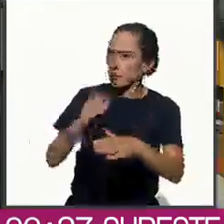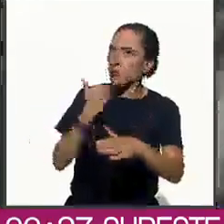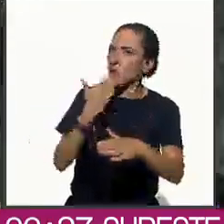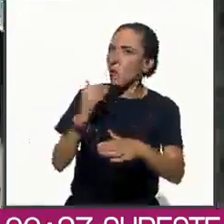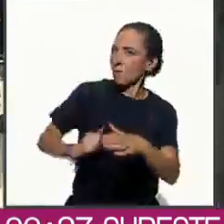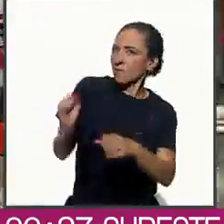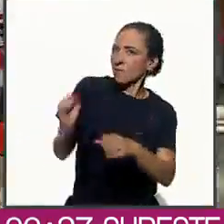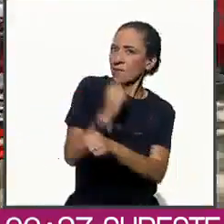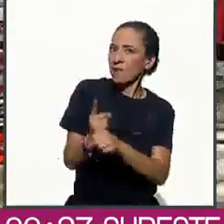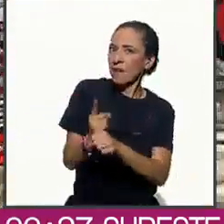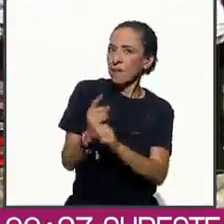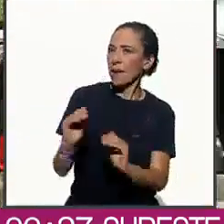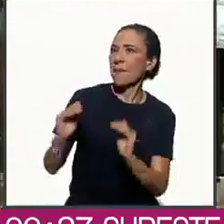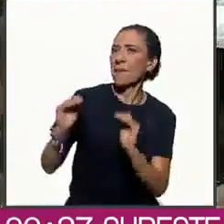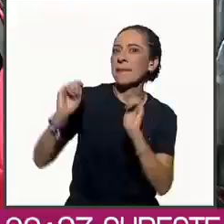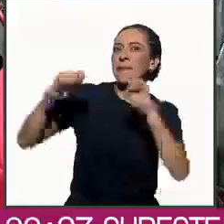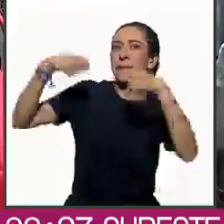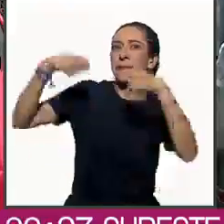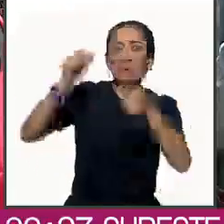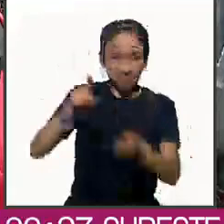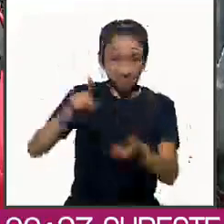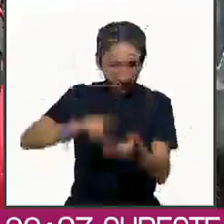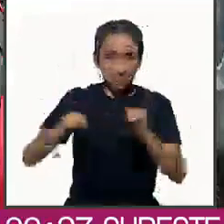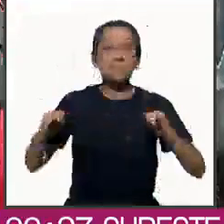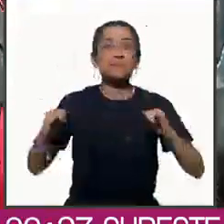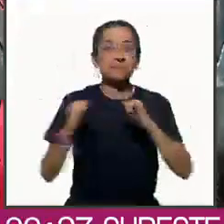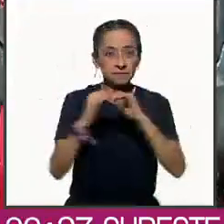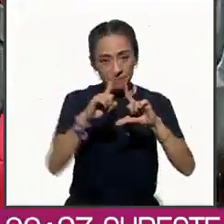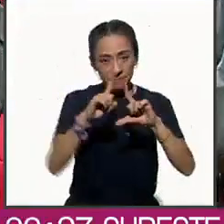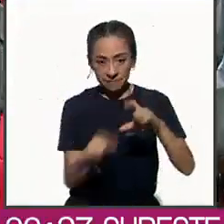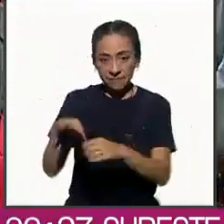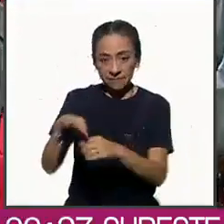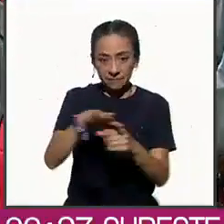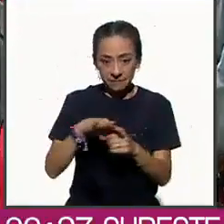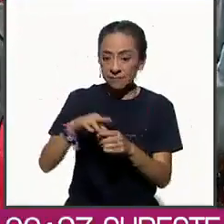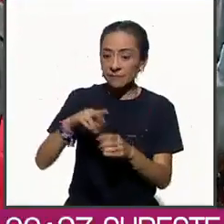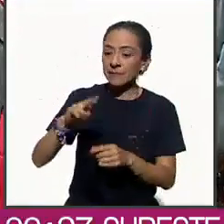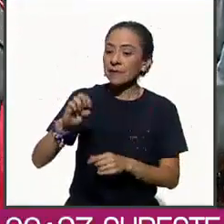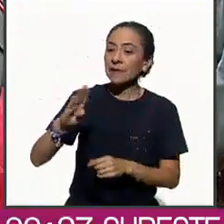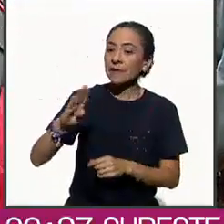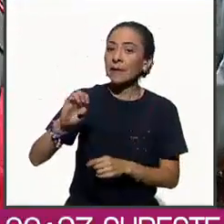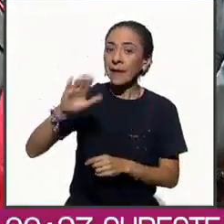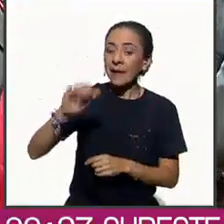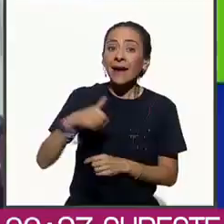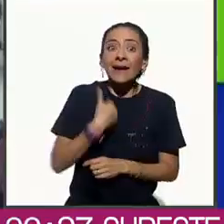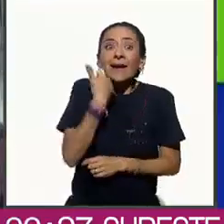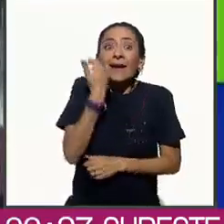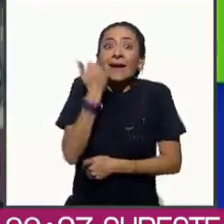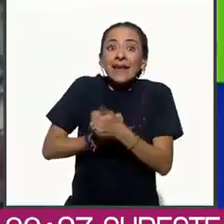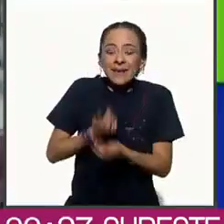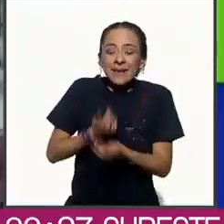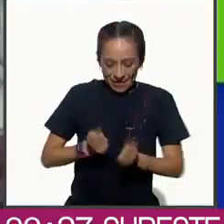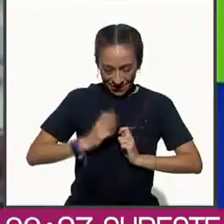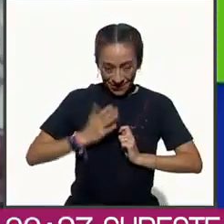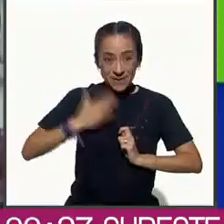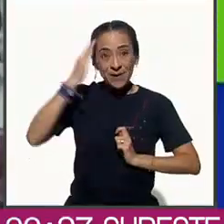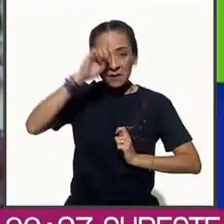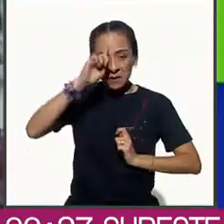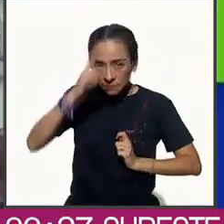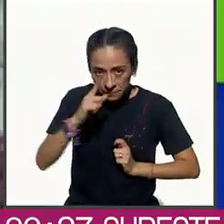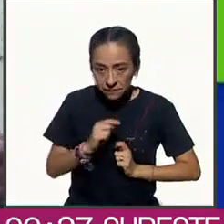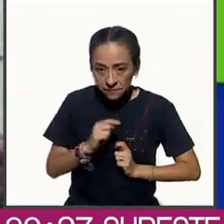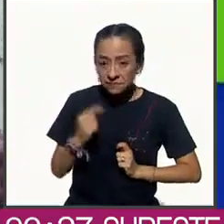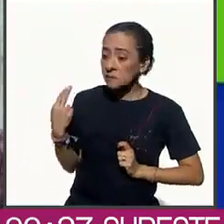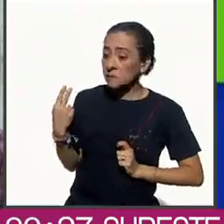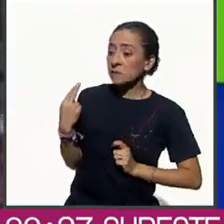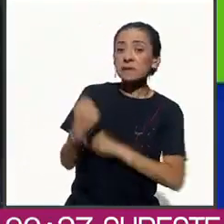el Instituto Nacional Electoral, donde Rebeca Garza aspiró a ser consejera. Tengo 22 años de trayectoria